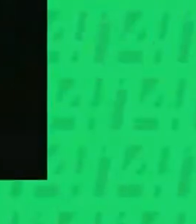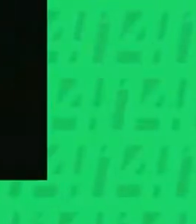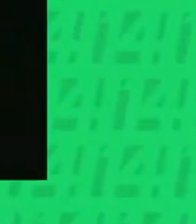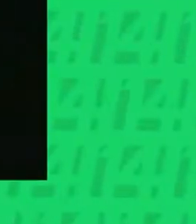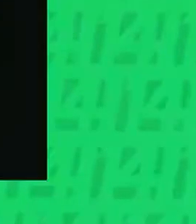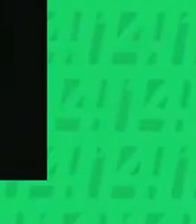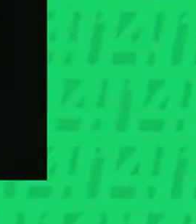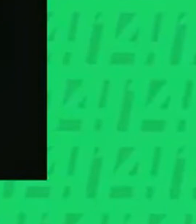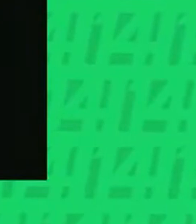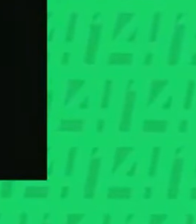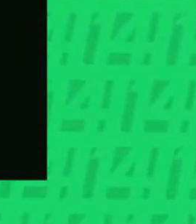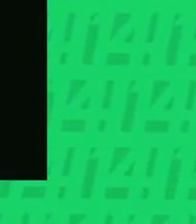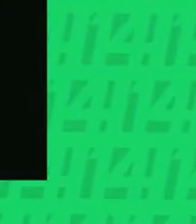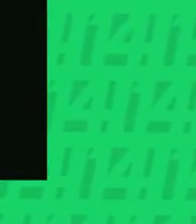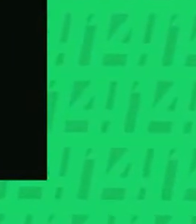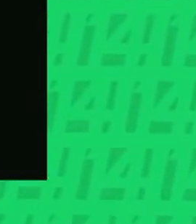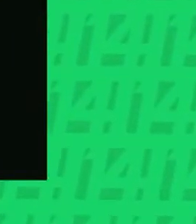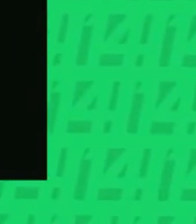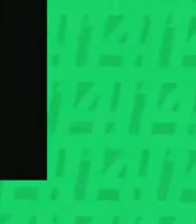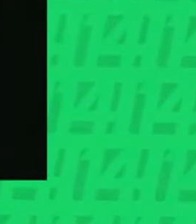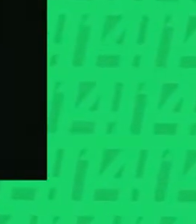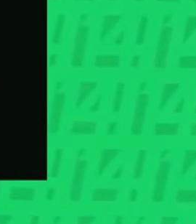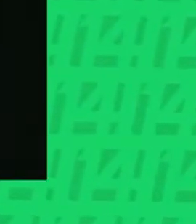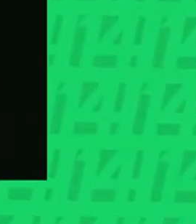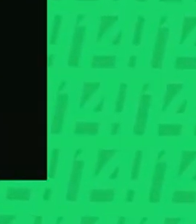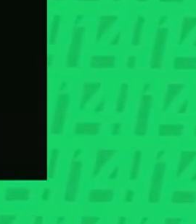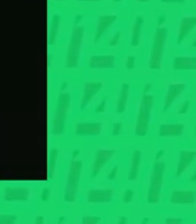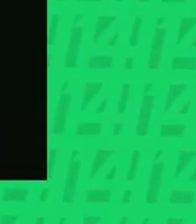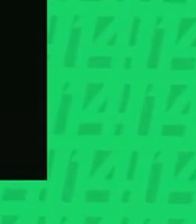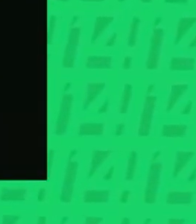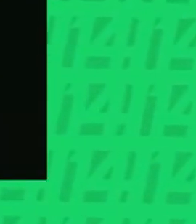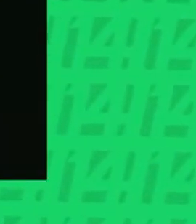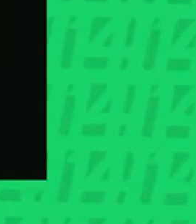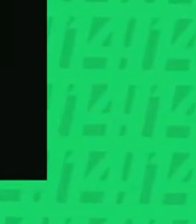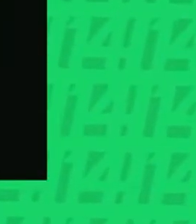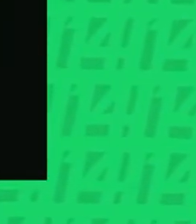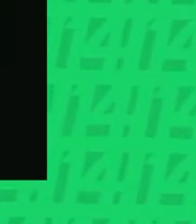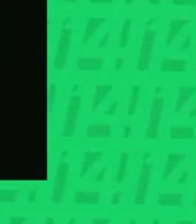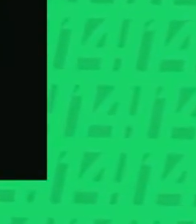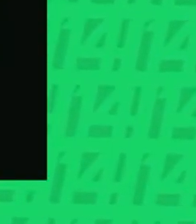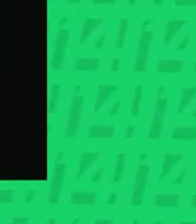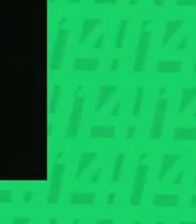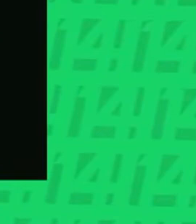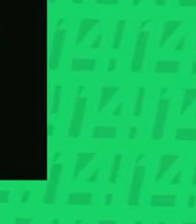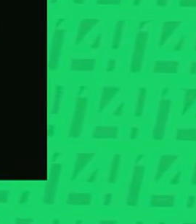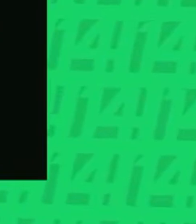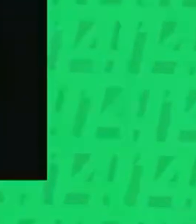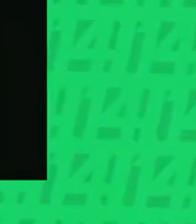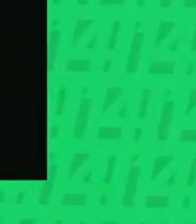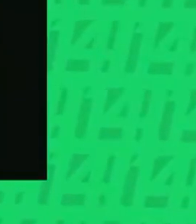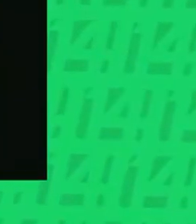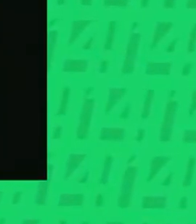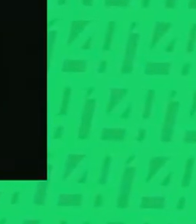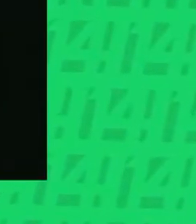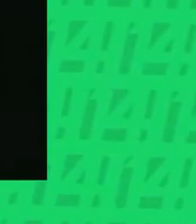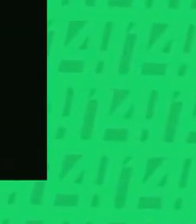Cinema 14 presenta Función Estelar, Purgatorio, un viaje al corazón de la